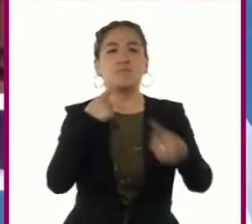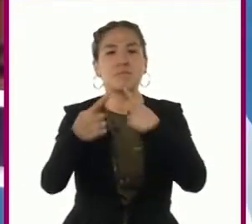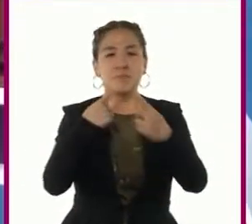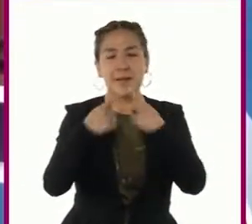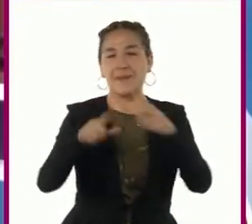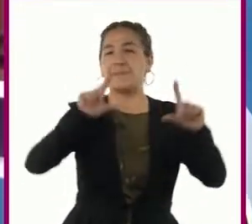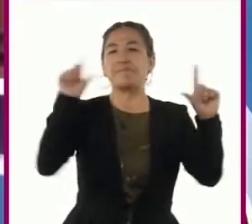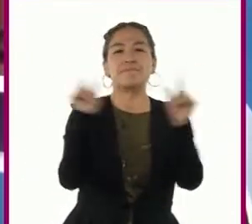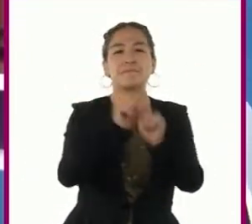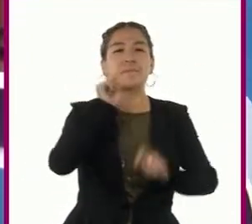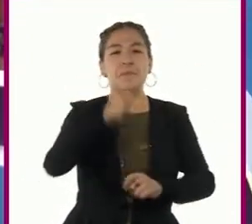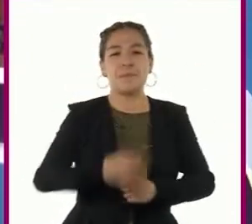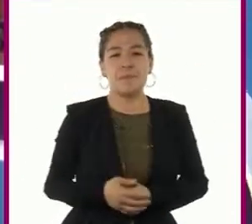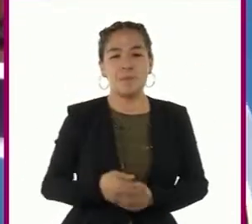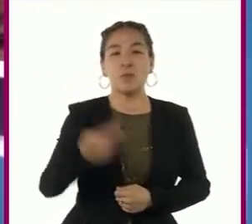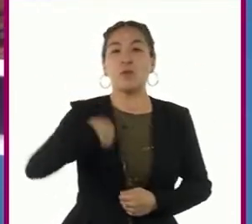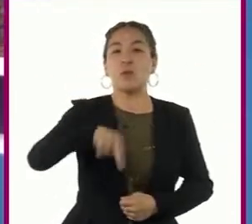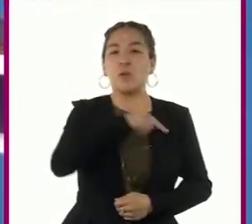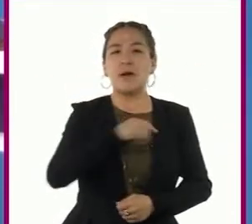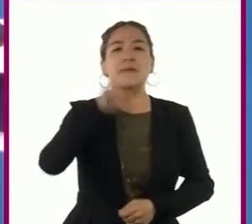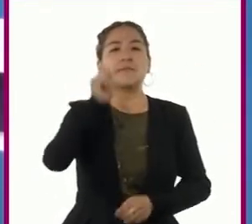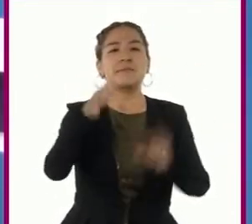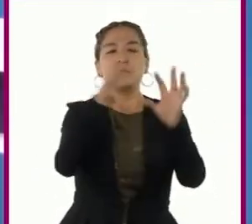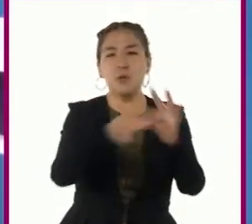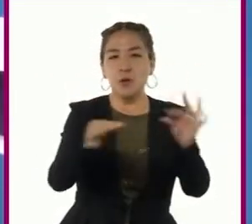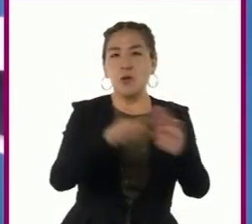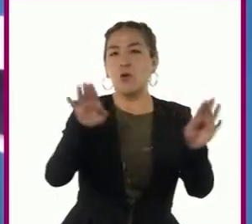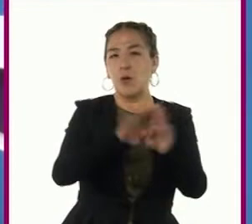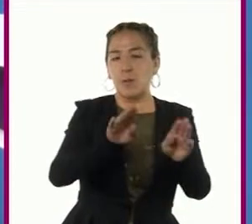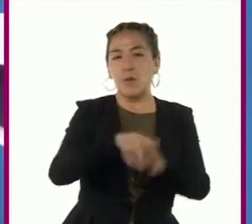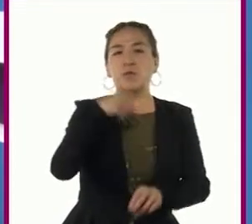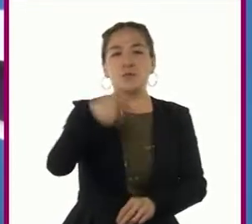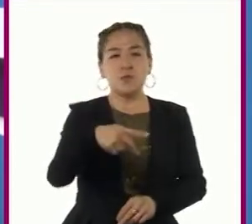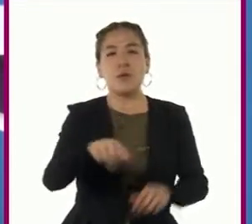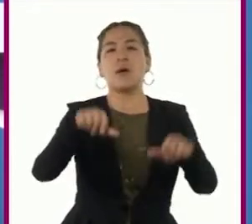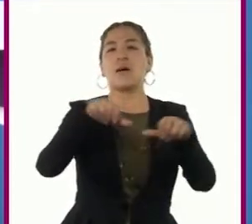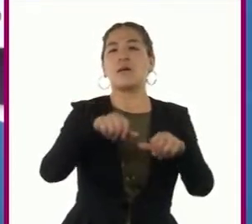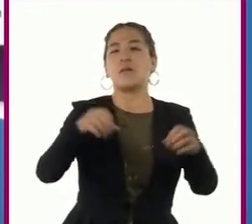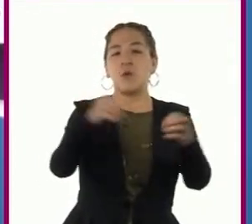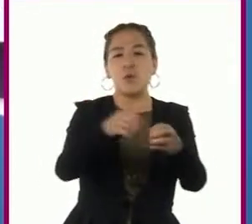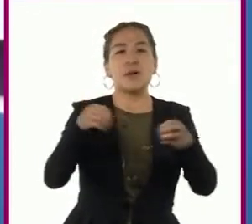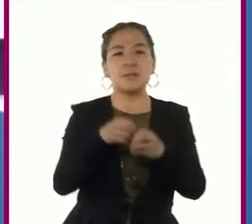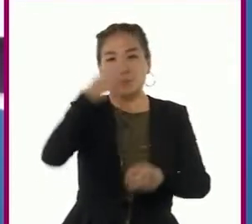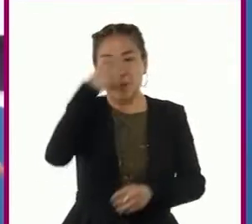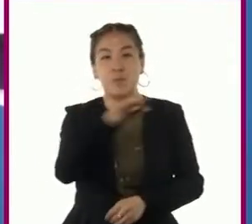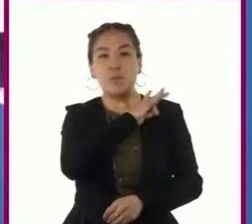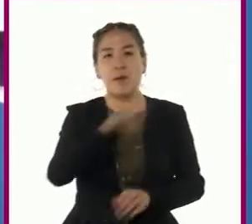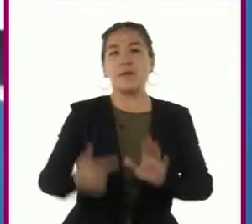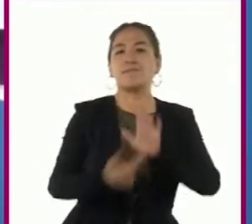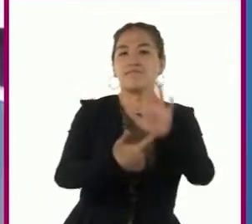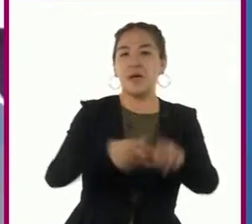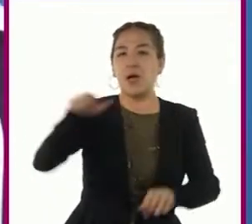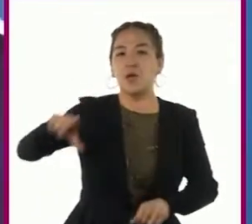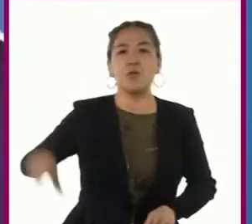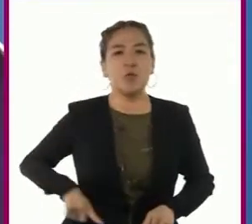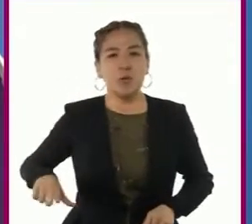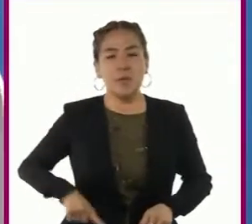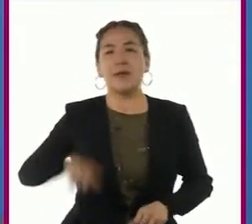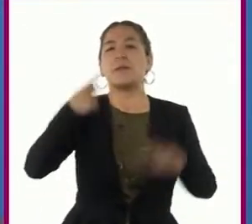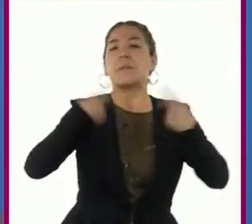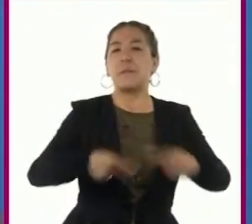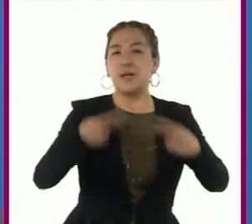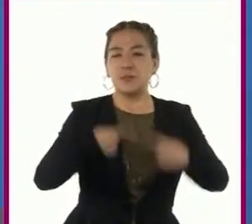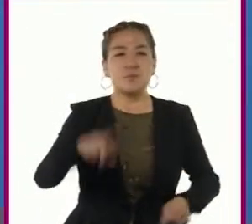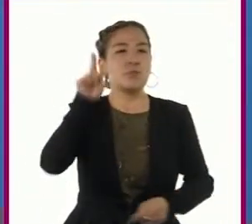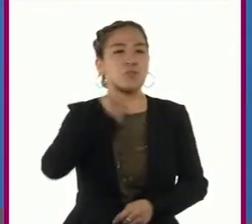concreta, nuestro trabajo será reconocer organizaciones que pueden representarnos ante el gobierno, a ciudadanas